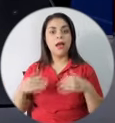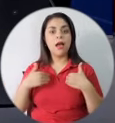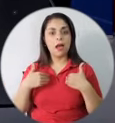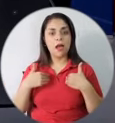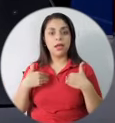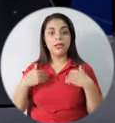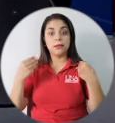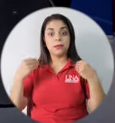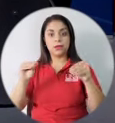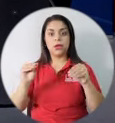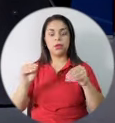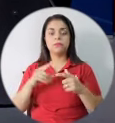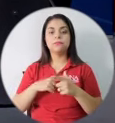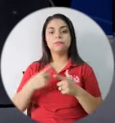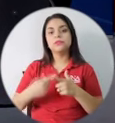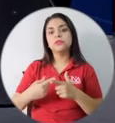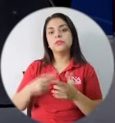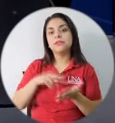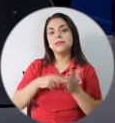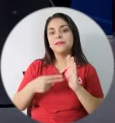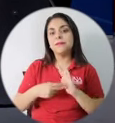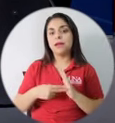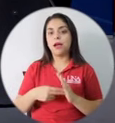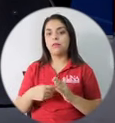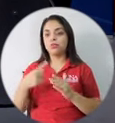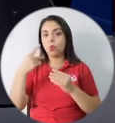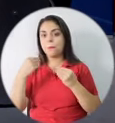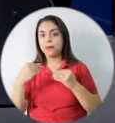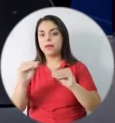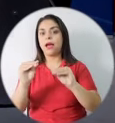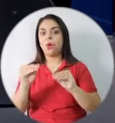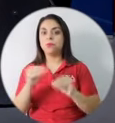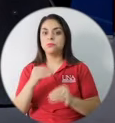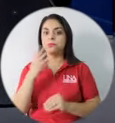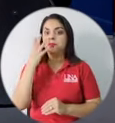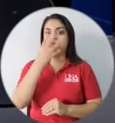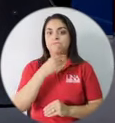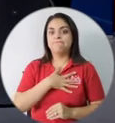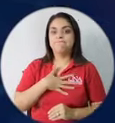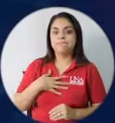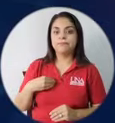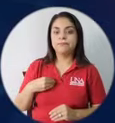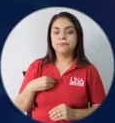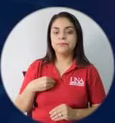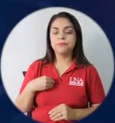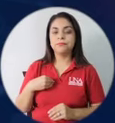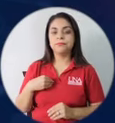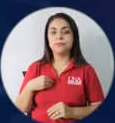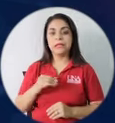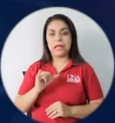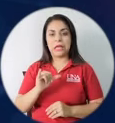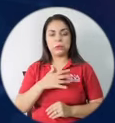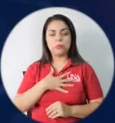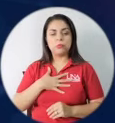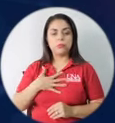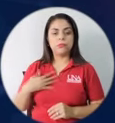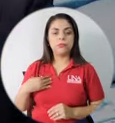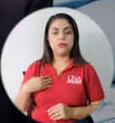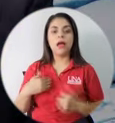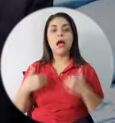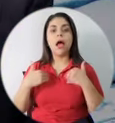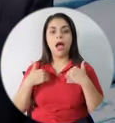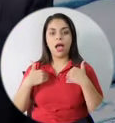tenemos en el mercado, pues entonces quiere decir que es un mercado atractivo. Tan atractivo, ¿verdad?, que hay transnacionales que